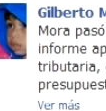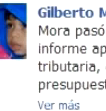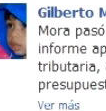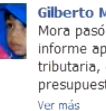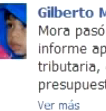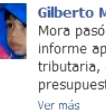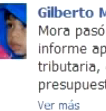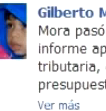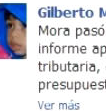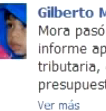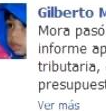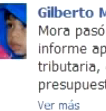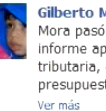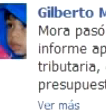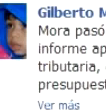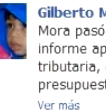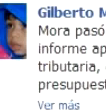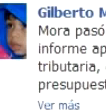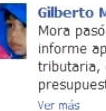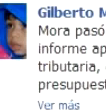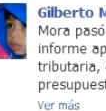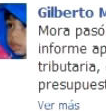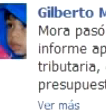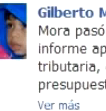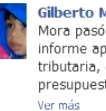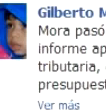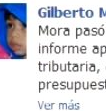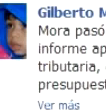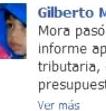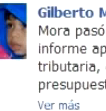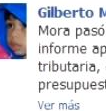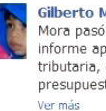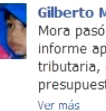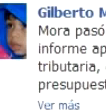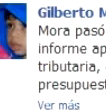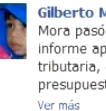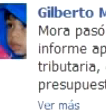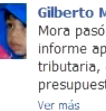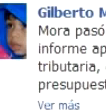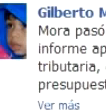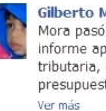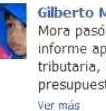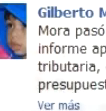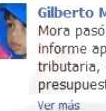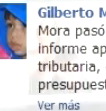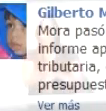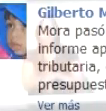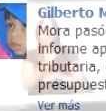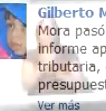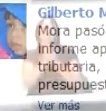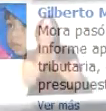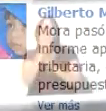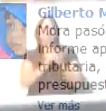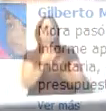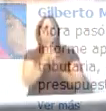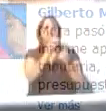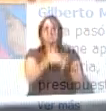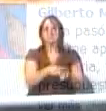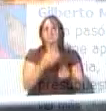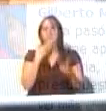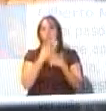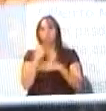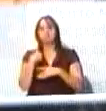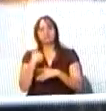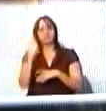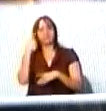absorbiéndole a la vida sin darle nada. Yo creo que es una función importante de todos los seres humanos que aportemos algo hacia los demás, ¿verdad? ¿Usted le